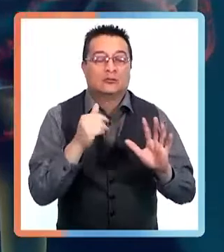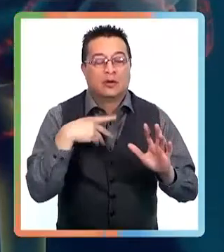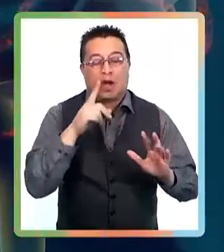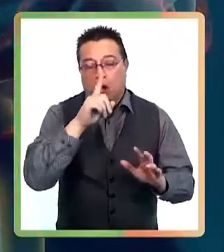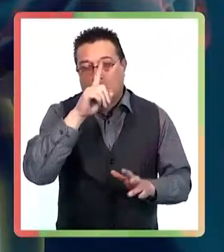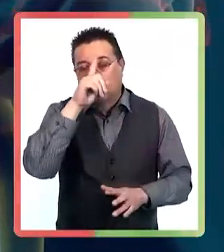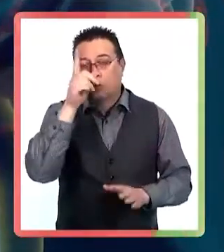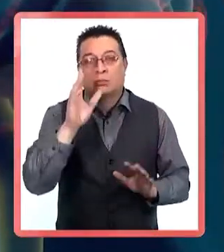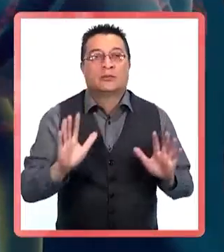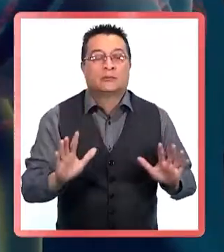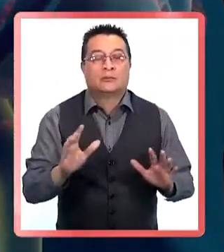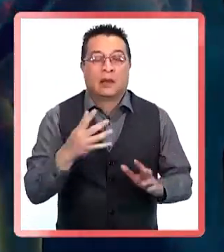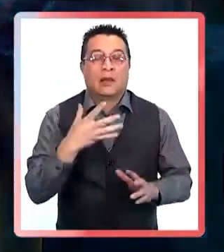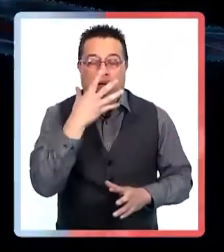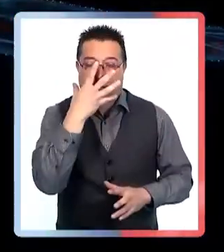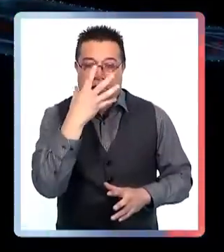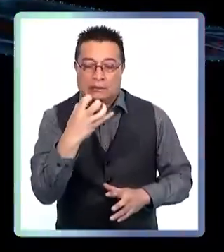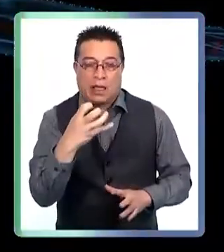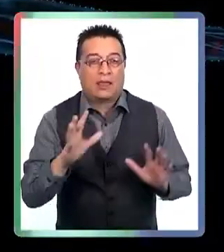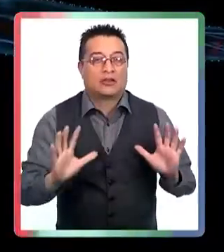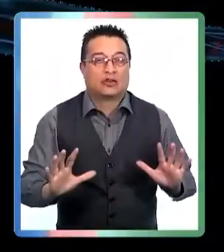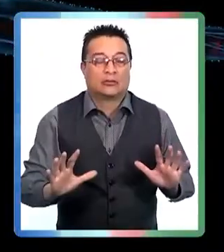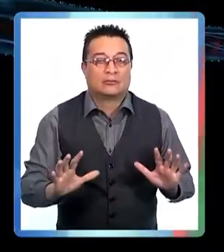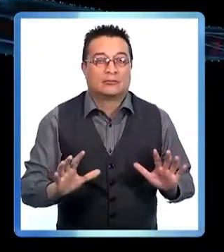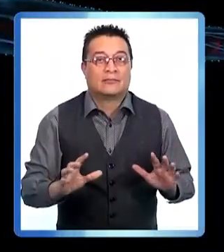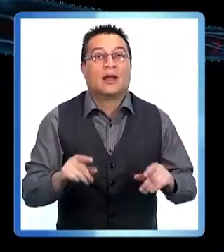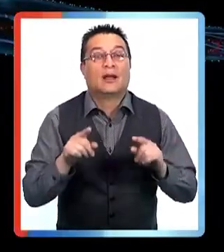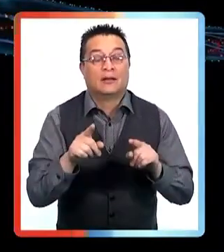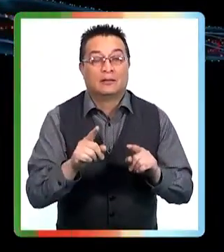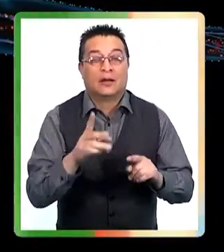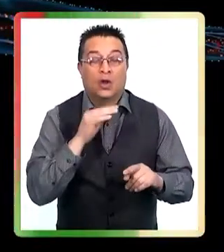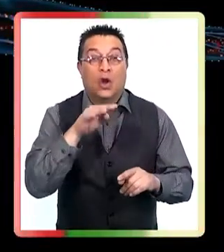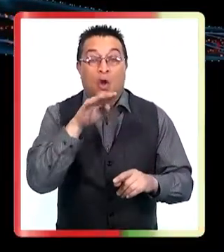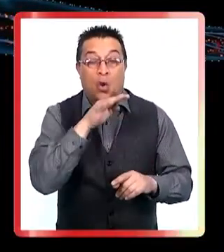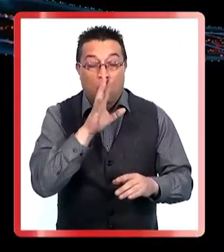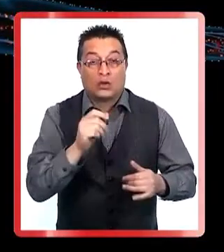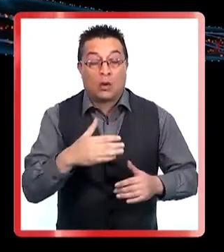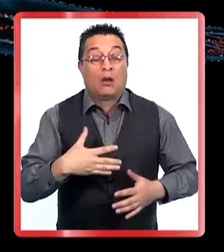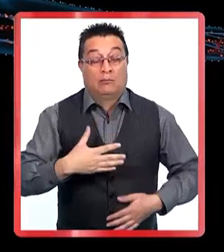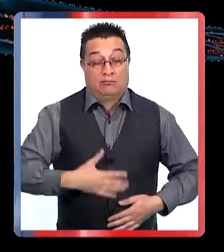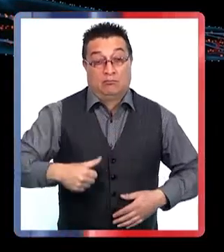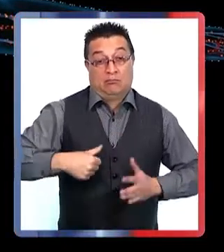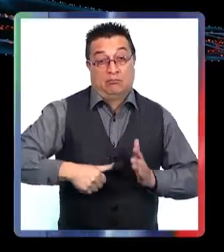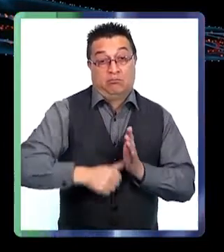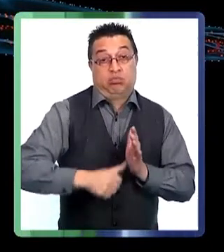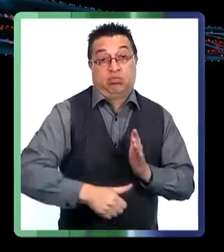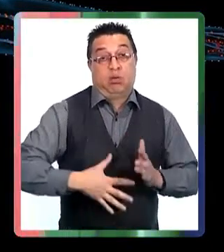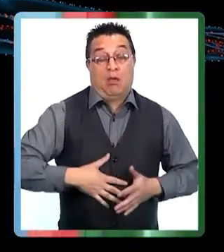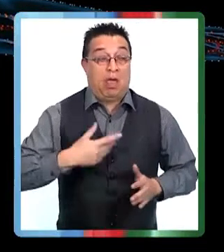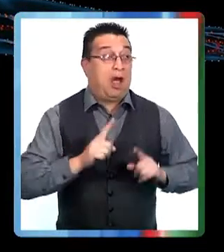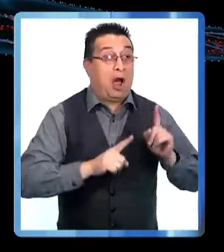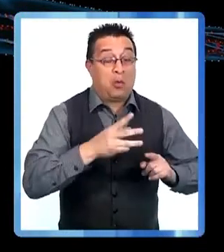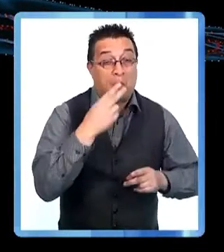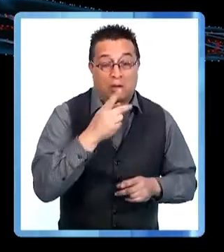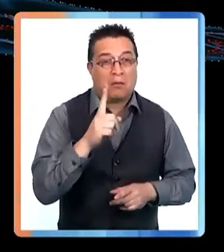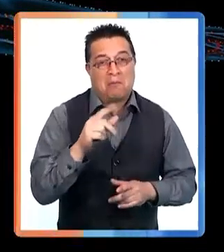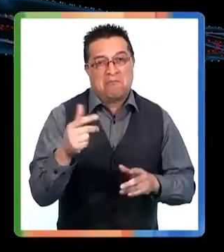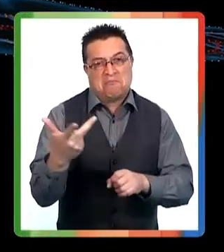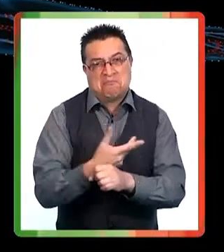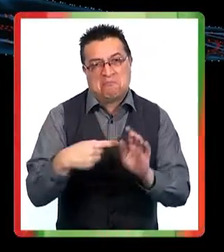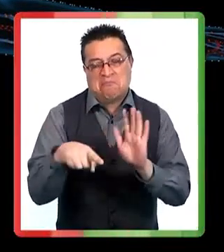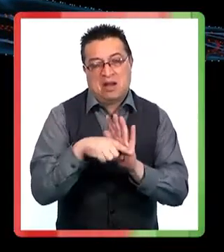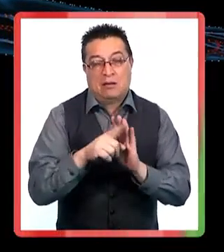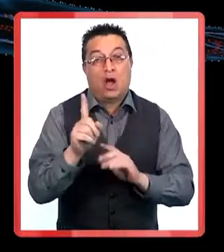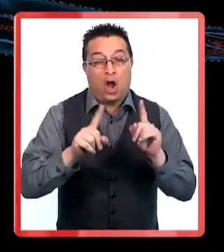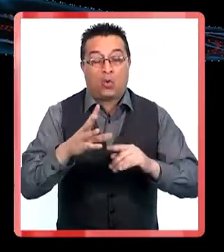mi hábito, ya es adicción. Pero algunos lo usan como laxante, es un mal laxante. Otros lo